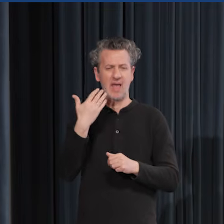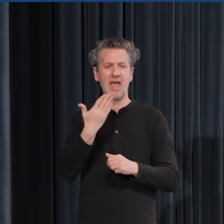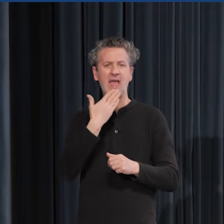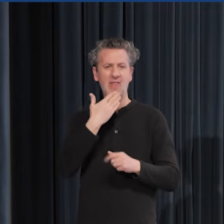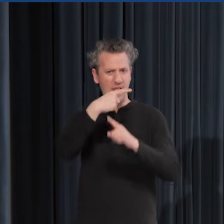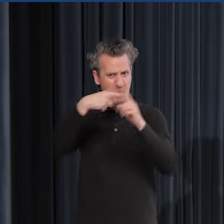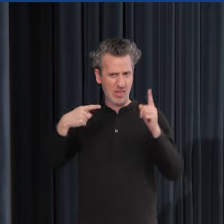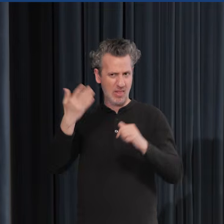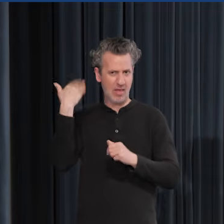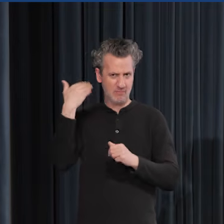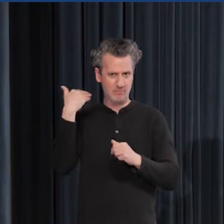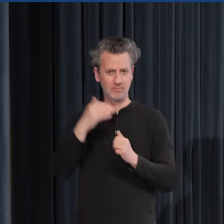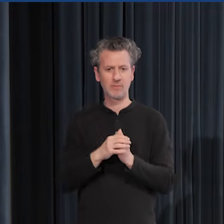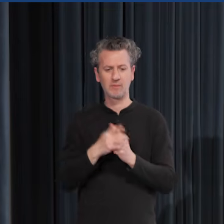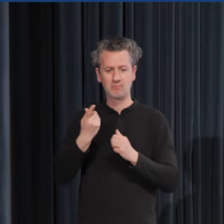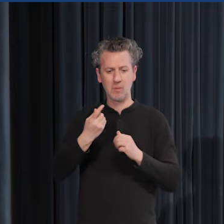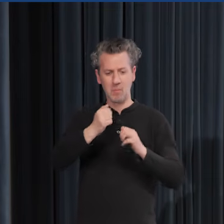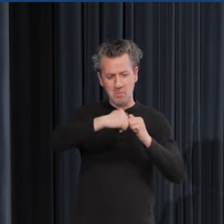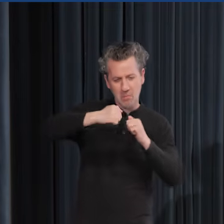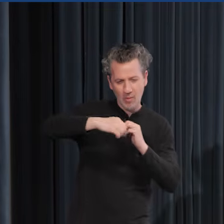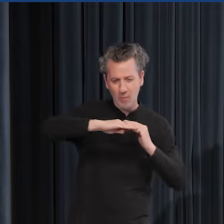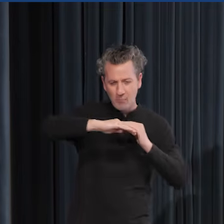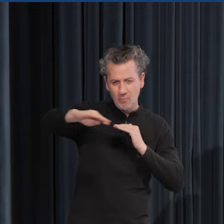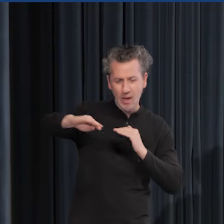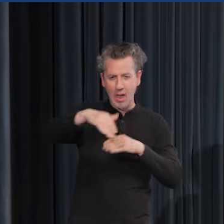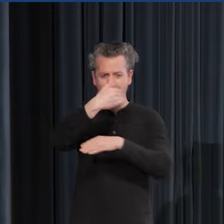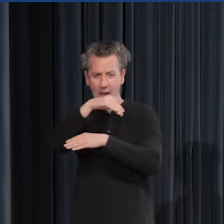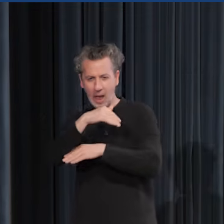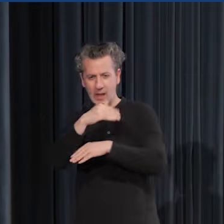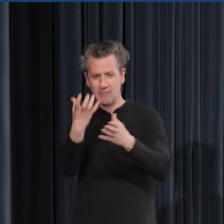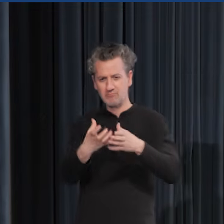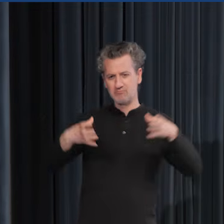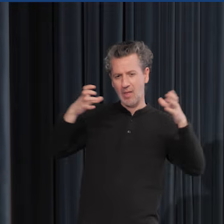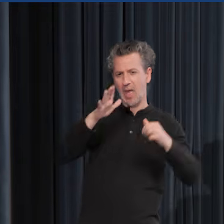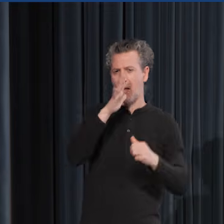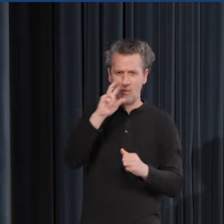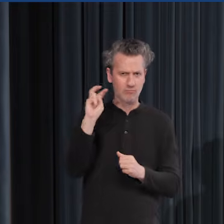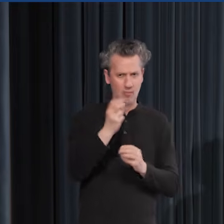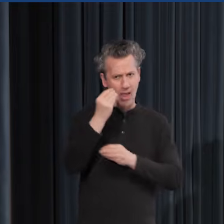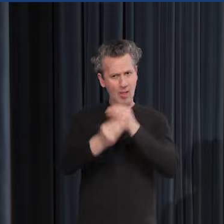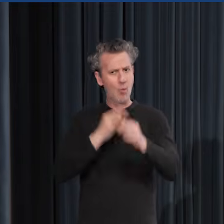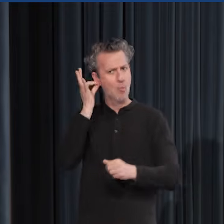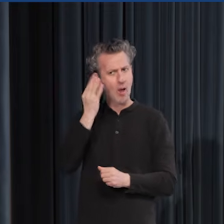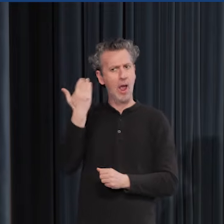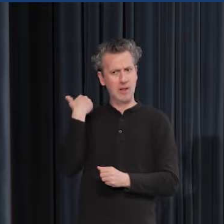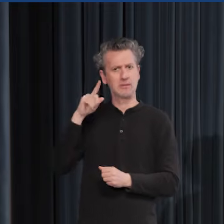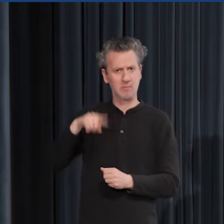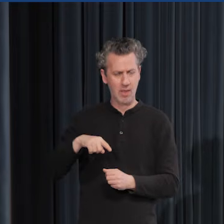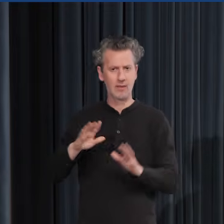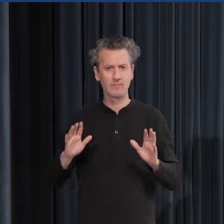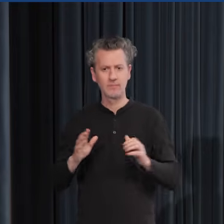en obras de retejado, empedramiento de calles, reforzamiento de diques, etc. Entonces, lo que opera detrás de